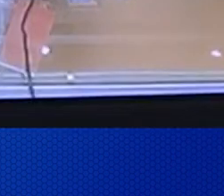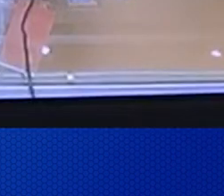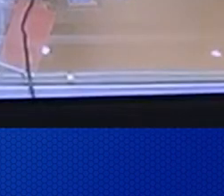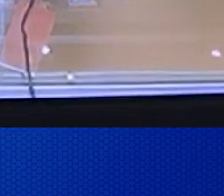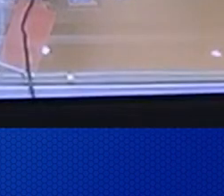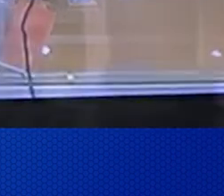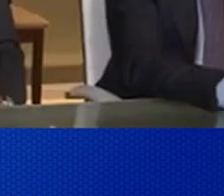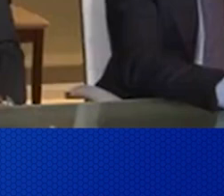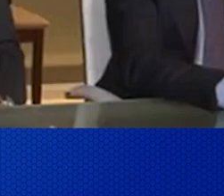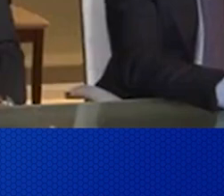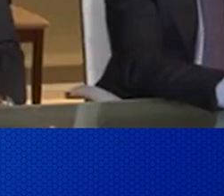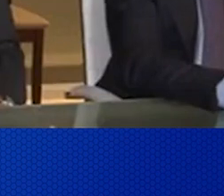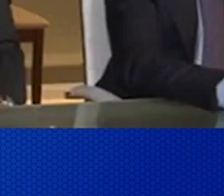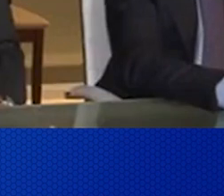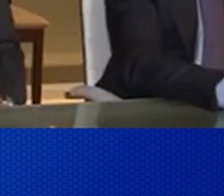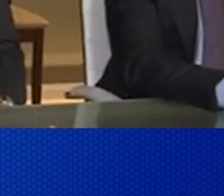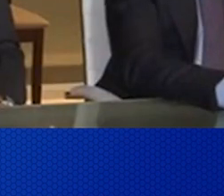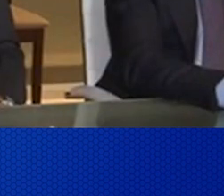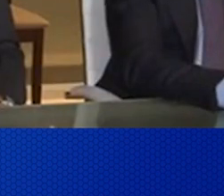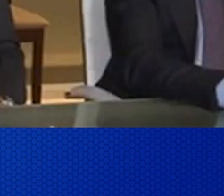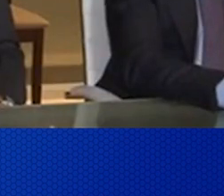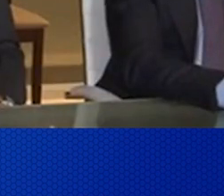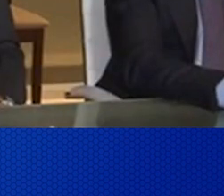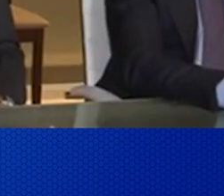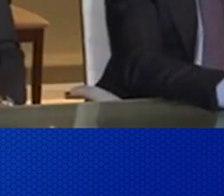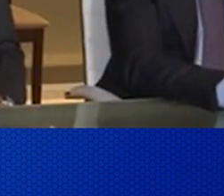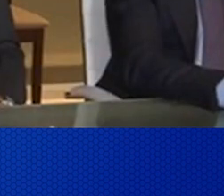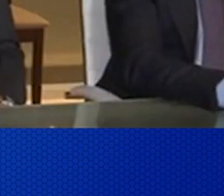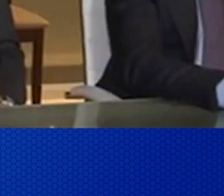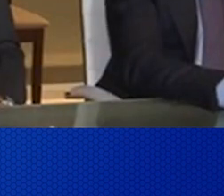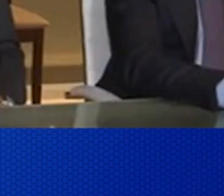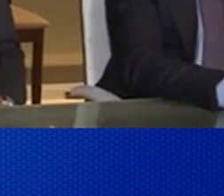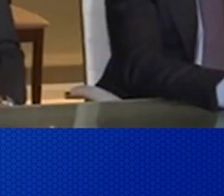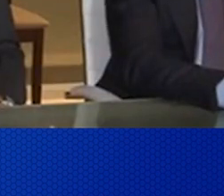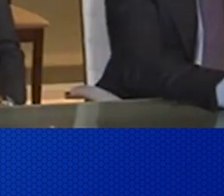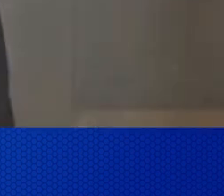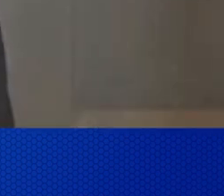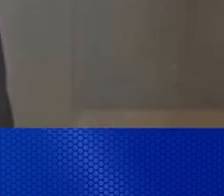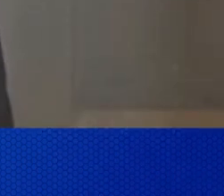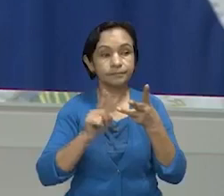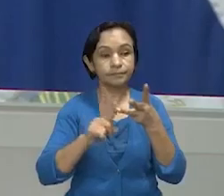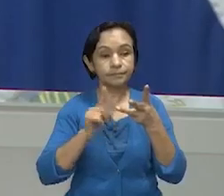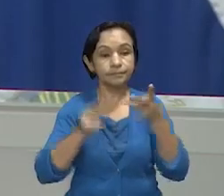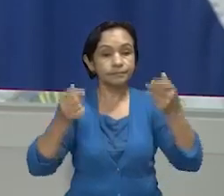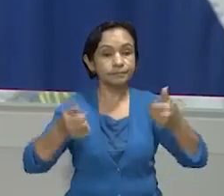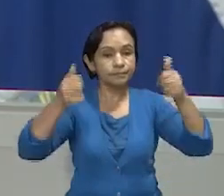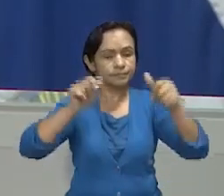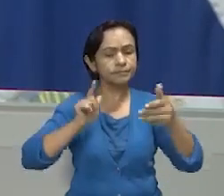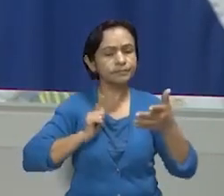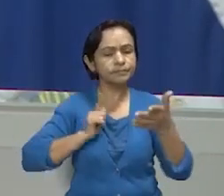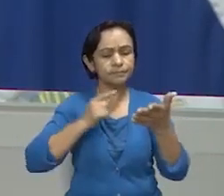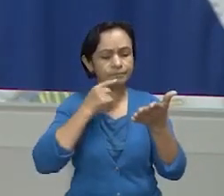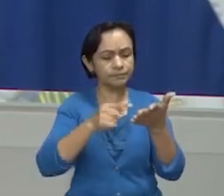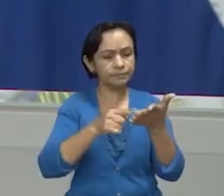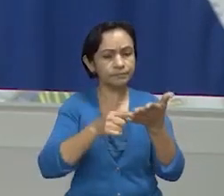y ambiental del desarrollo sostenible. Tercero, contenido del acuerdo.